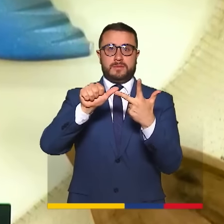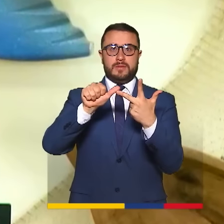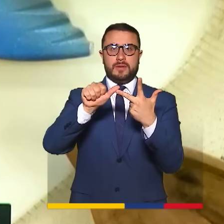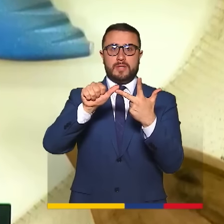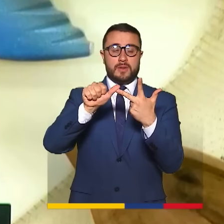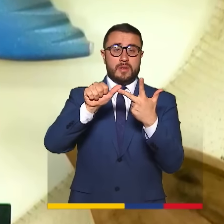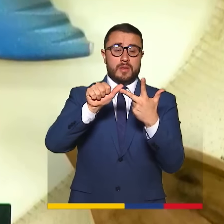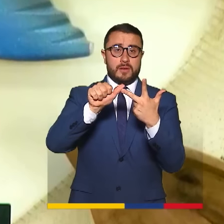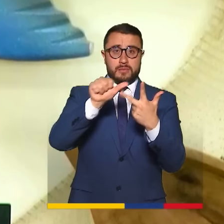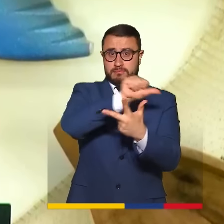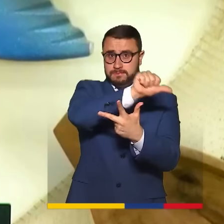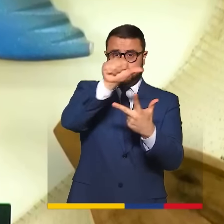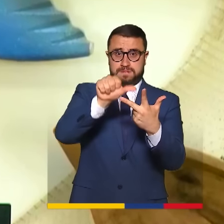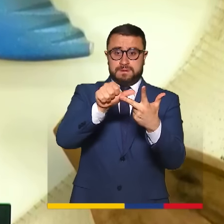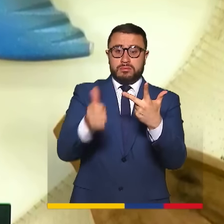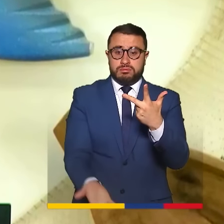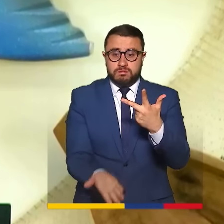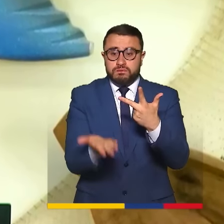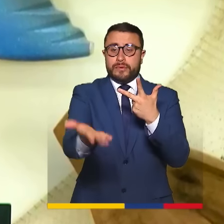fuese toda de mujeres,